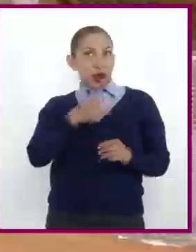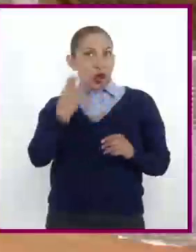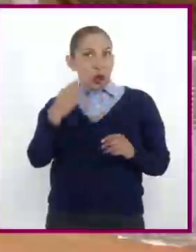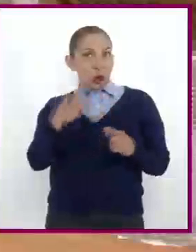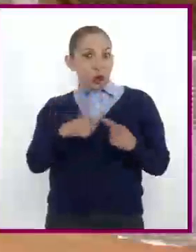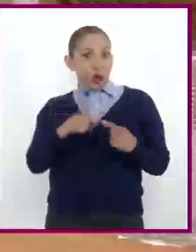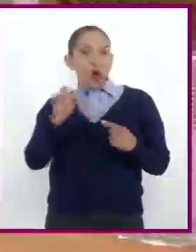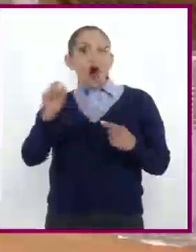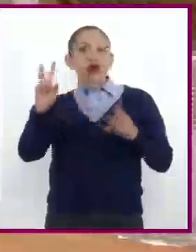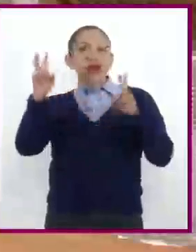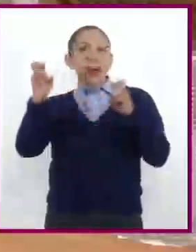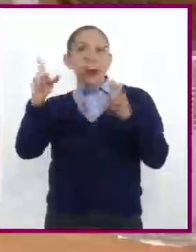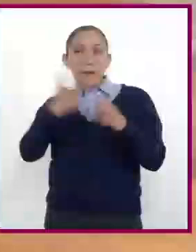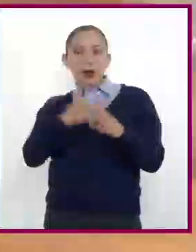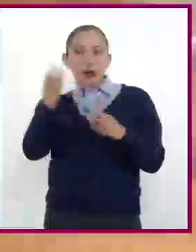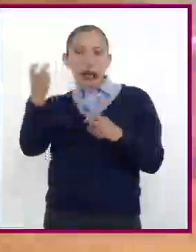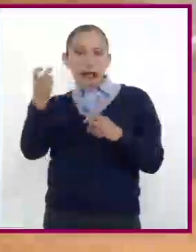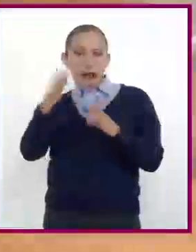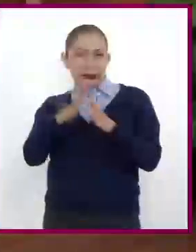por tema,